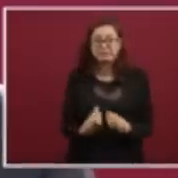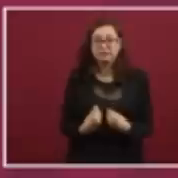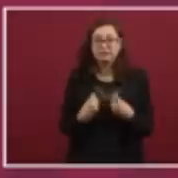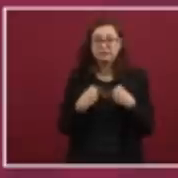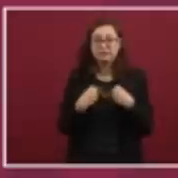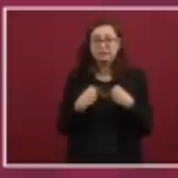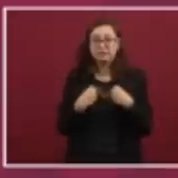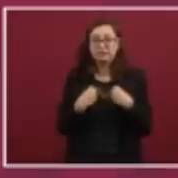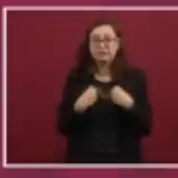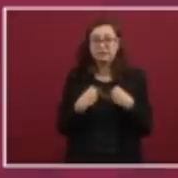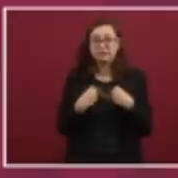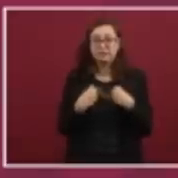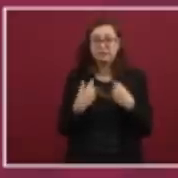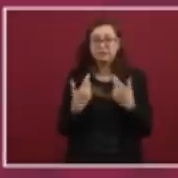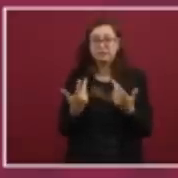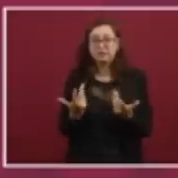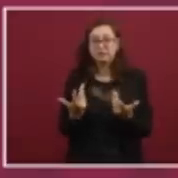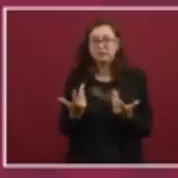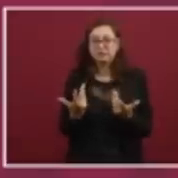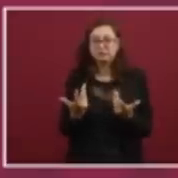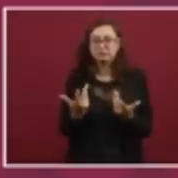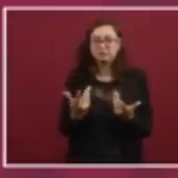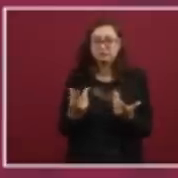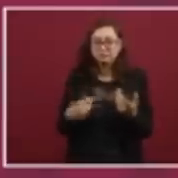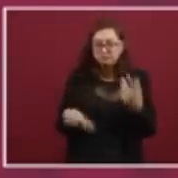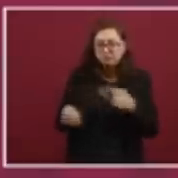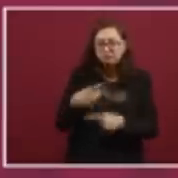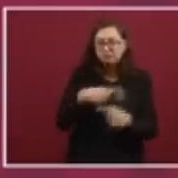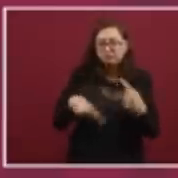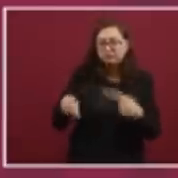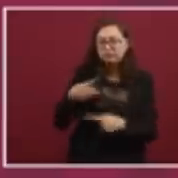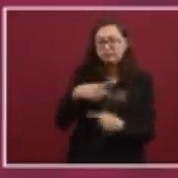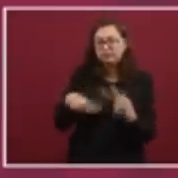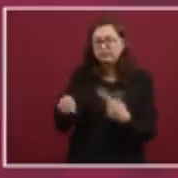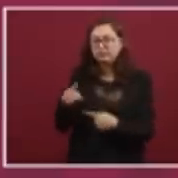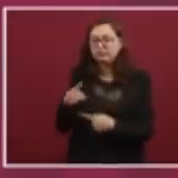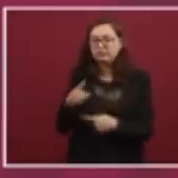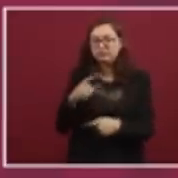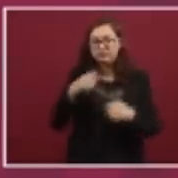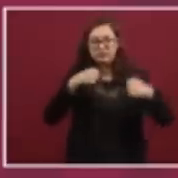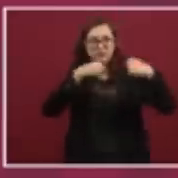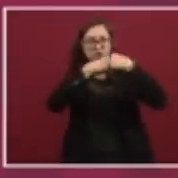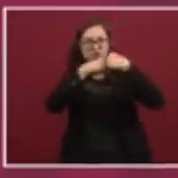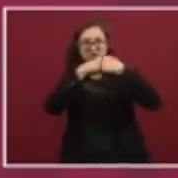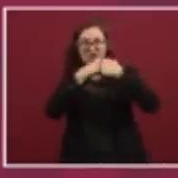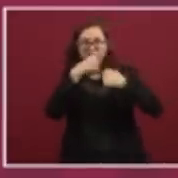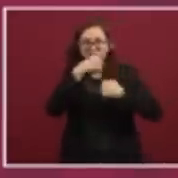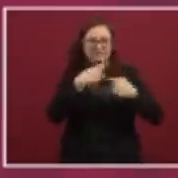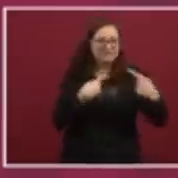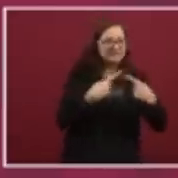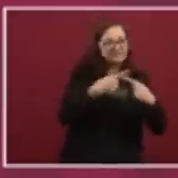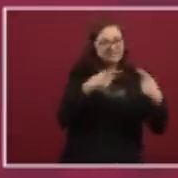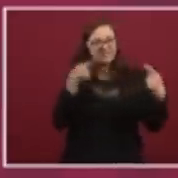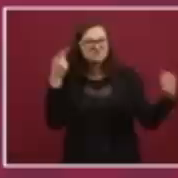Negras y se peleaba con los niños del otro lado de la frontera, en la escuela,